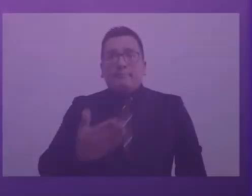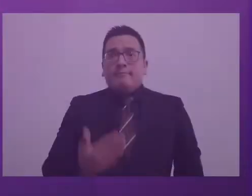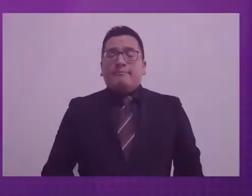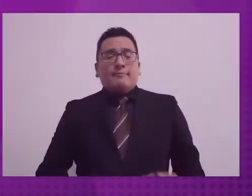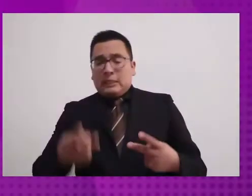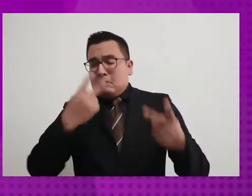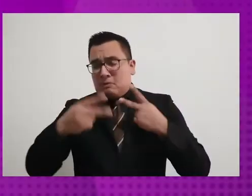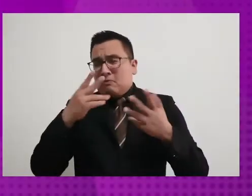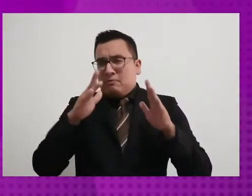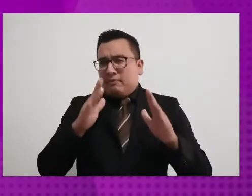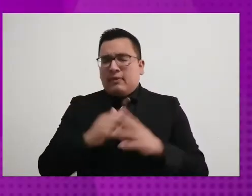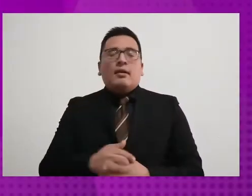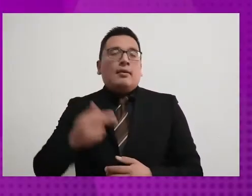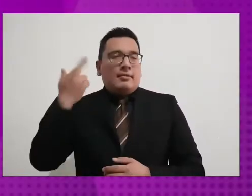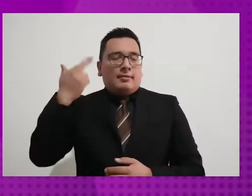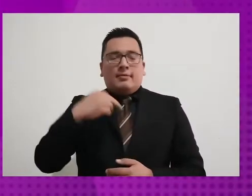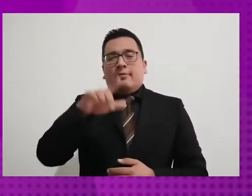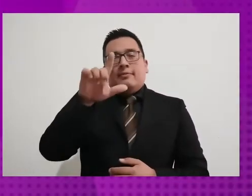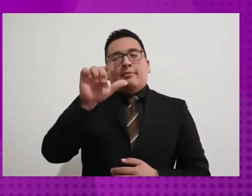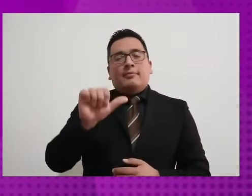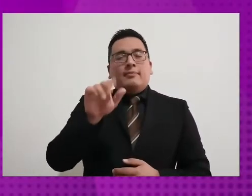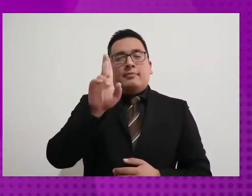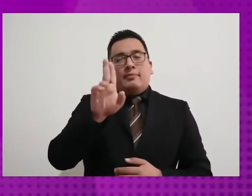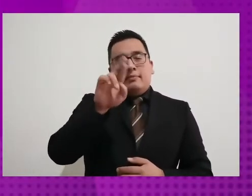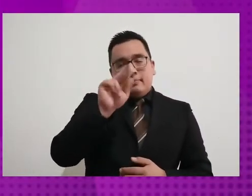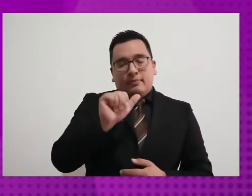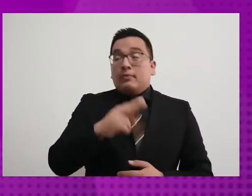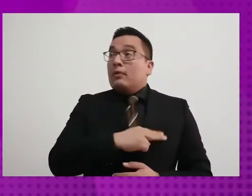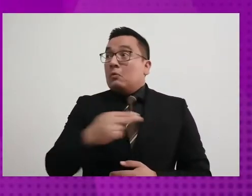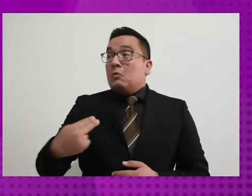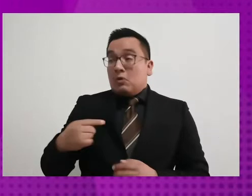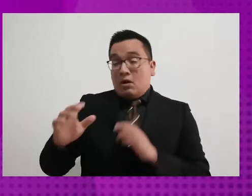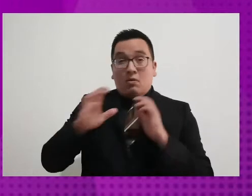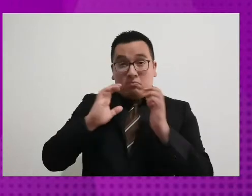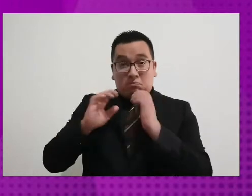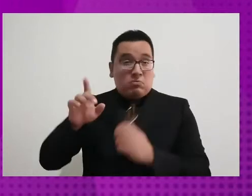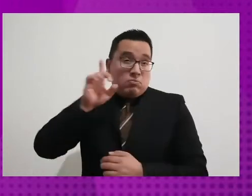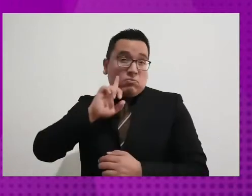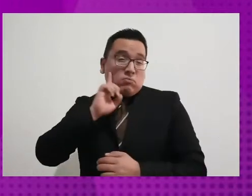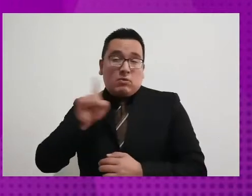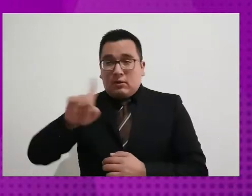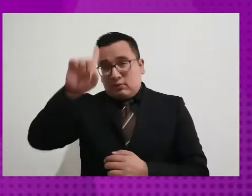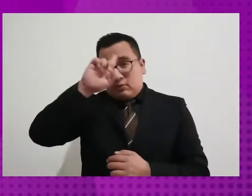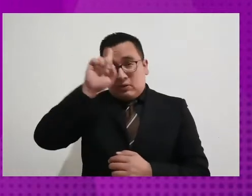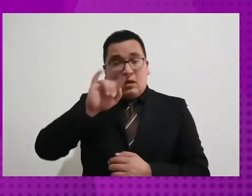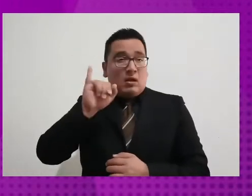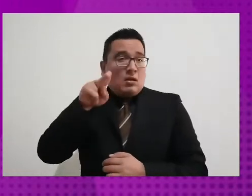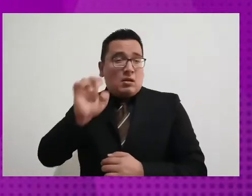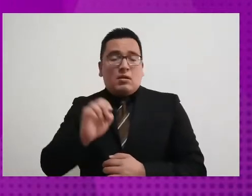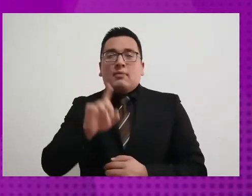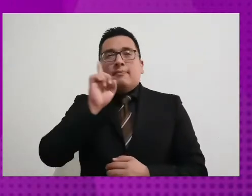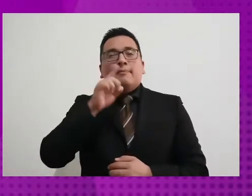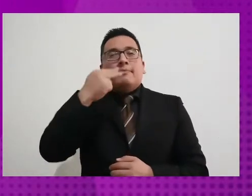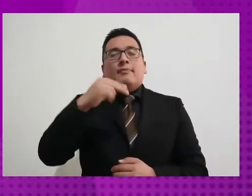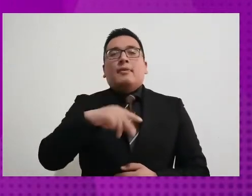Muy bien, regresamos en nuestro programa La Urna. Estamos charlando con la consejera del Instituto Nacional Electoral, Carla